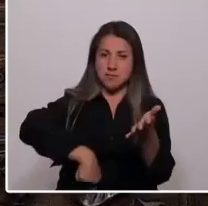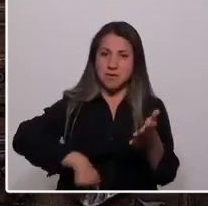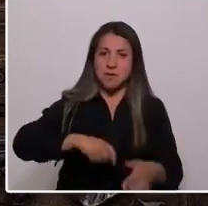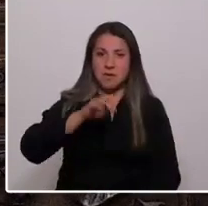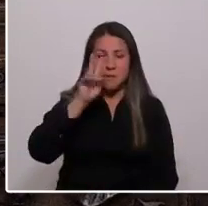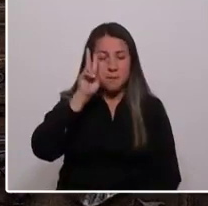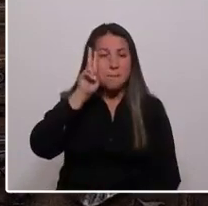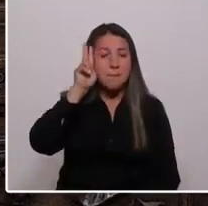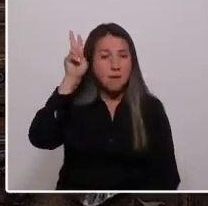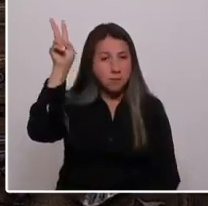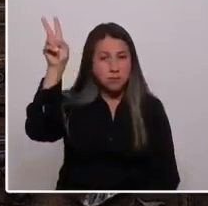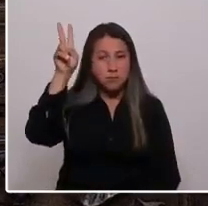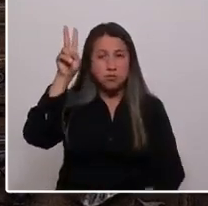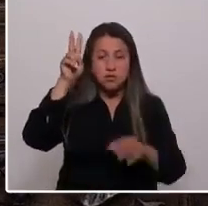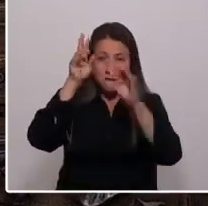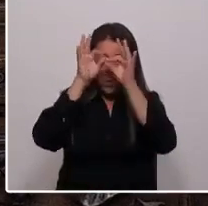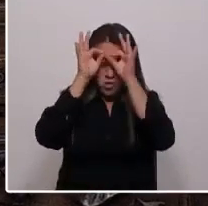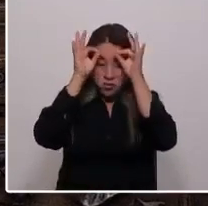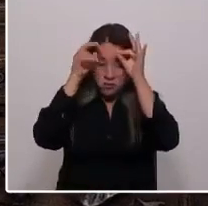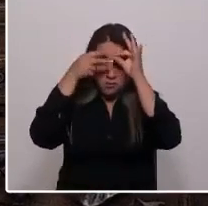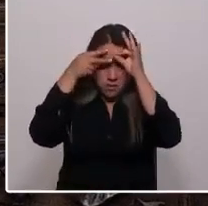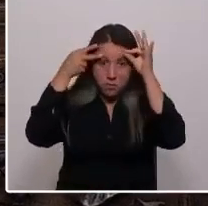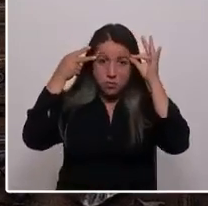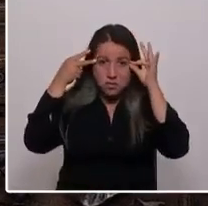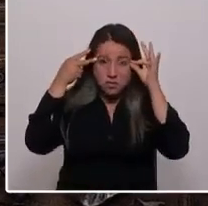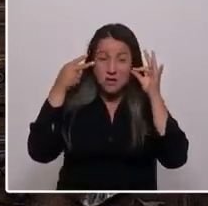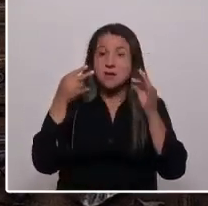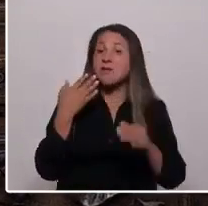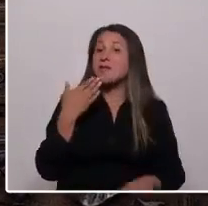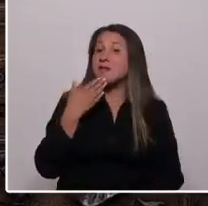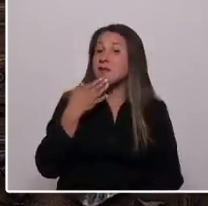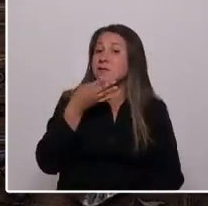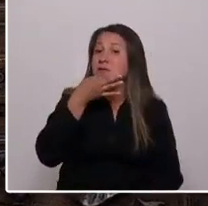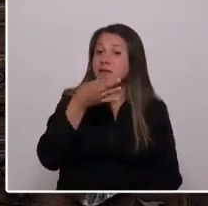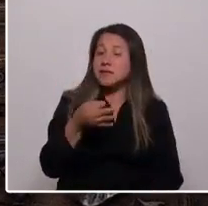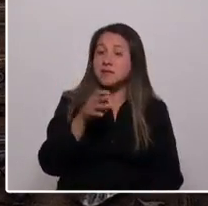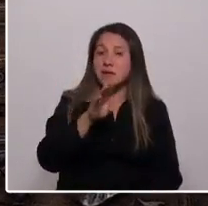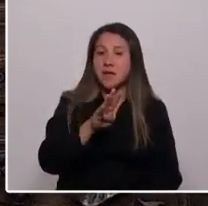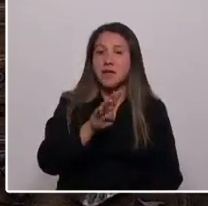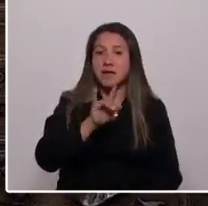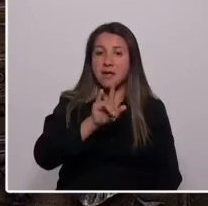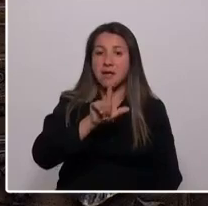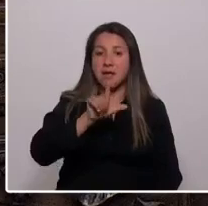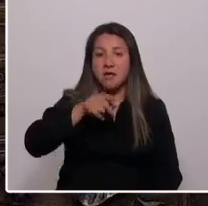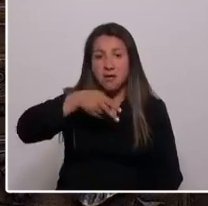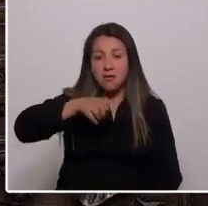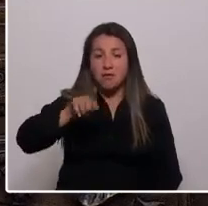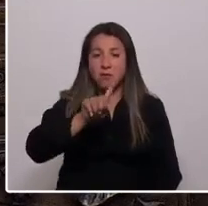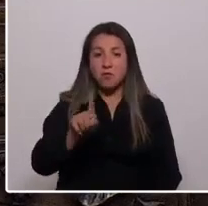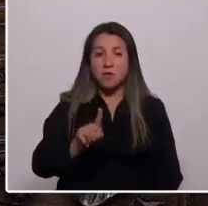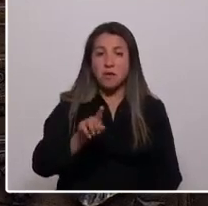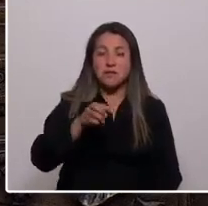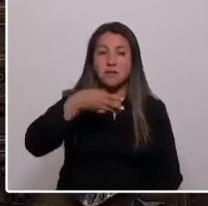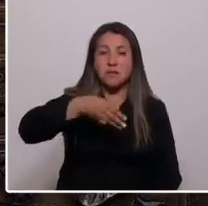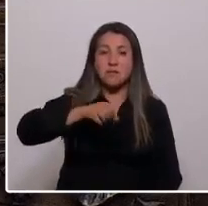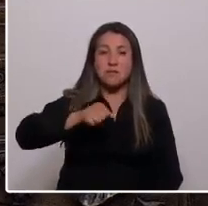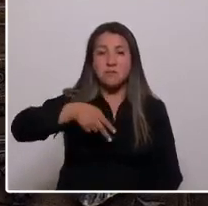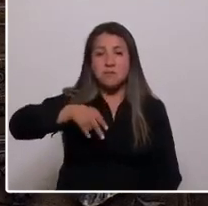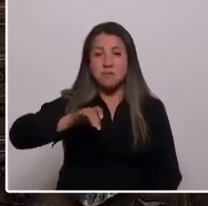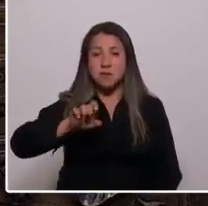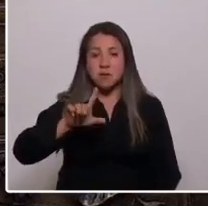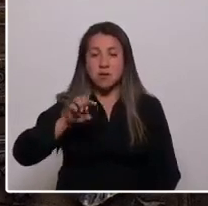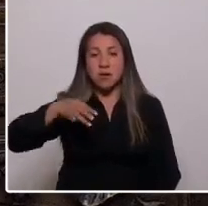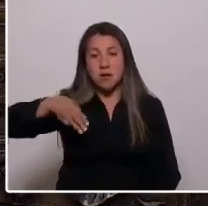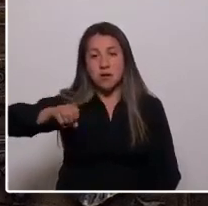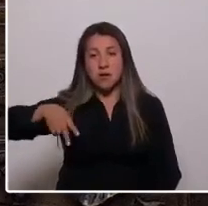pero también en esta carta dice que Manuel boom Manuel mon Balmaceda